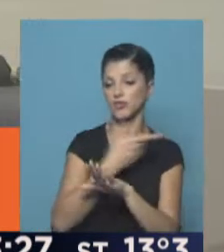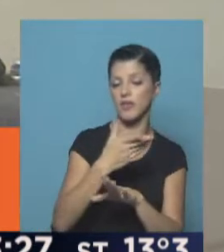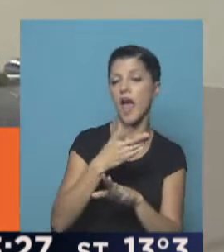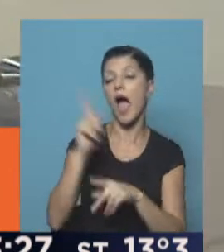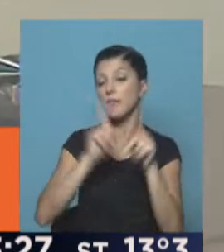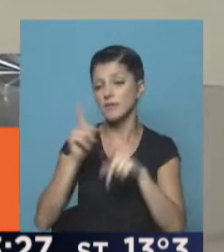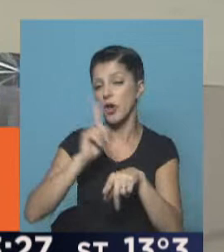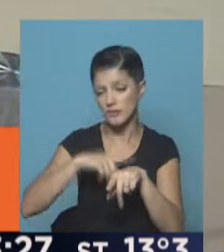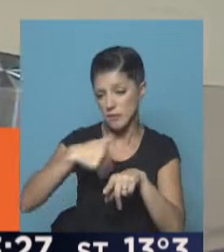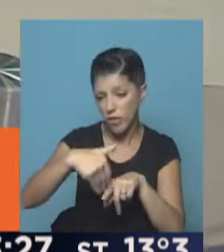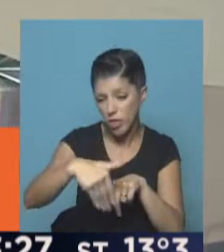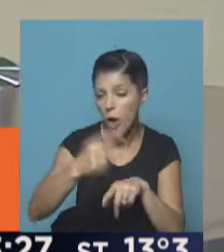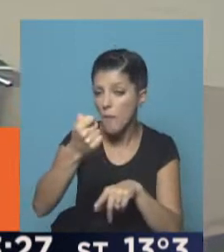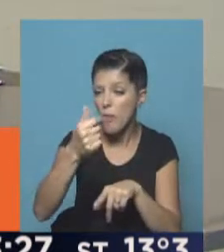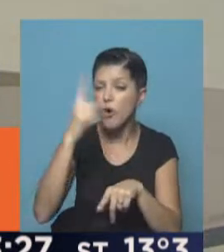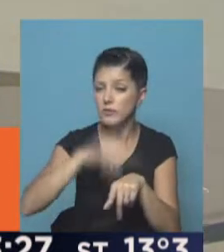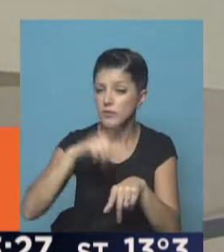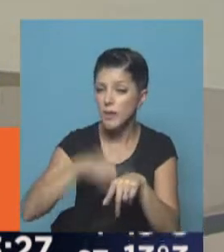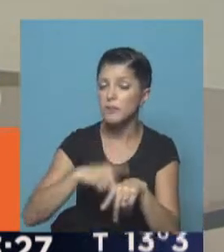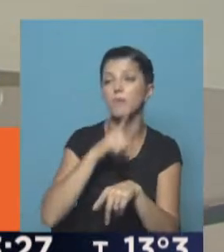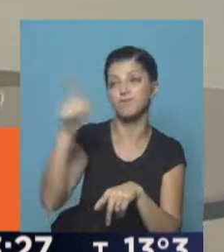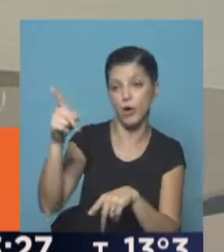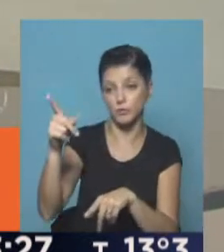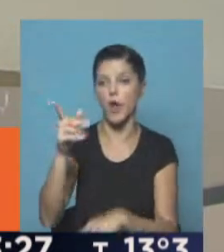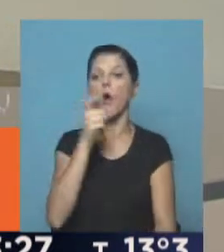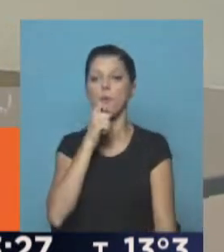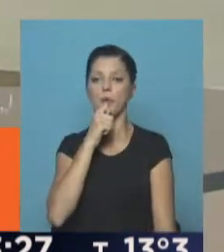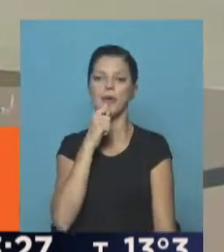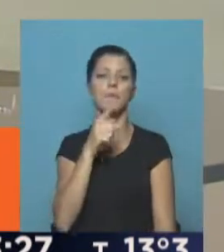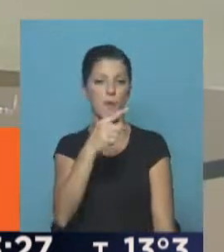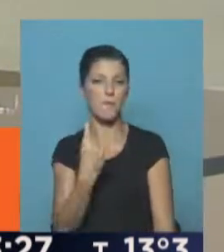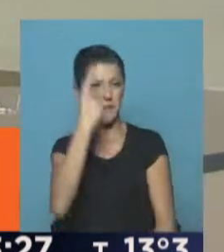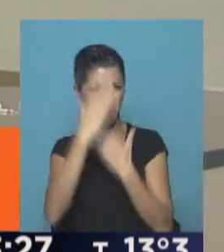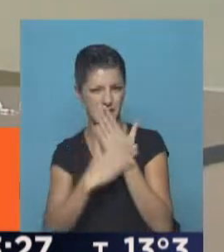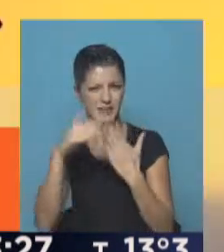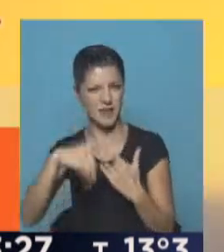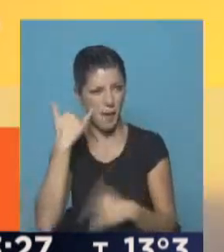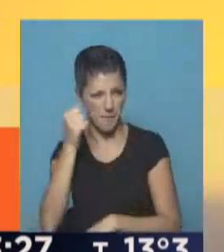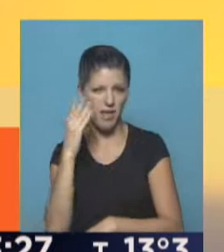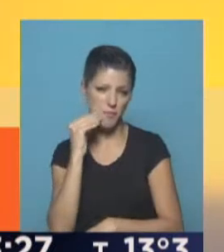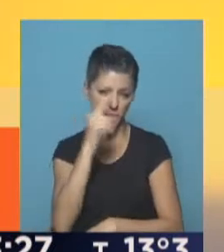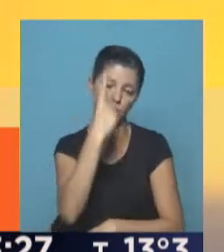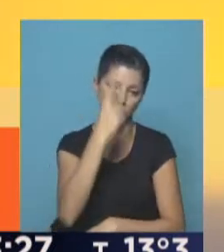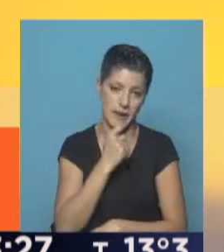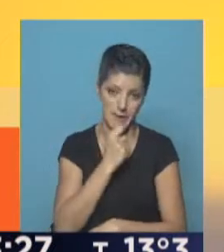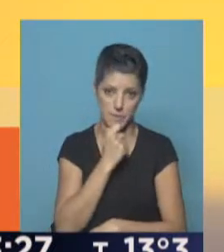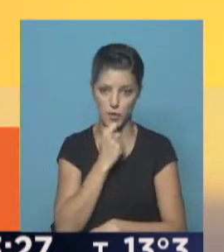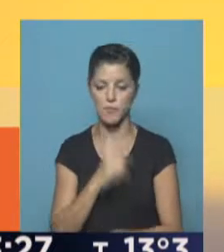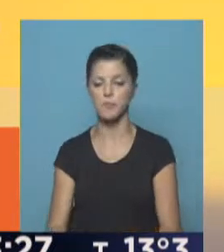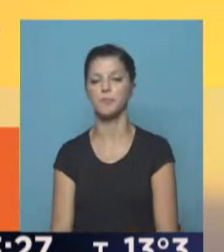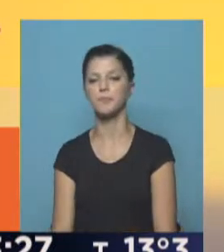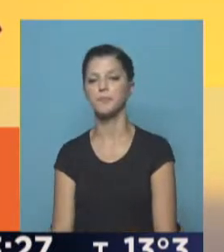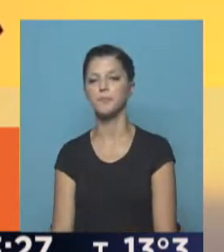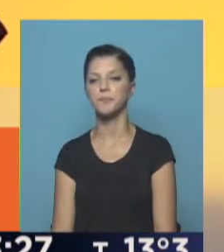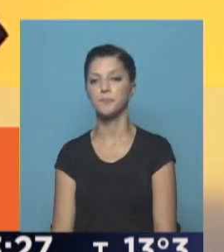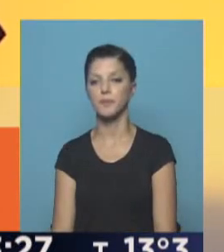rápidamente. El caso de May, por ponerlo de ejemplo. Ahora bien, creo que sin dudas